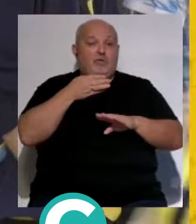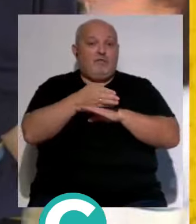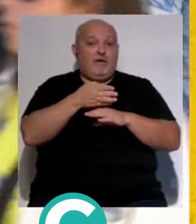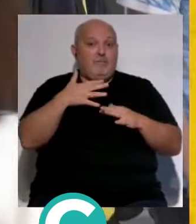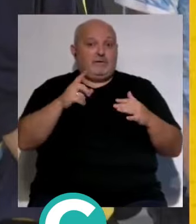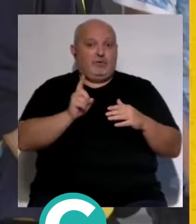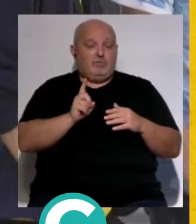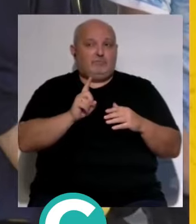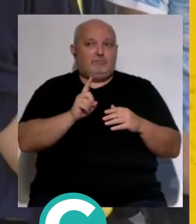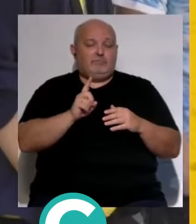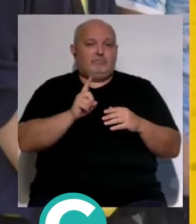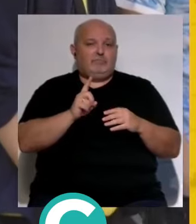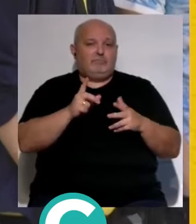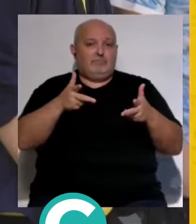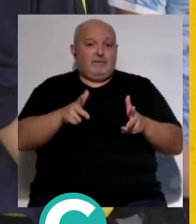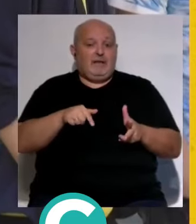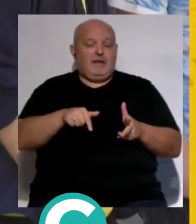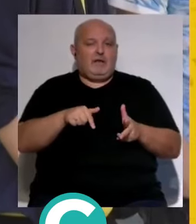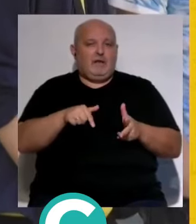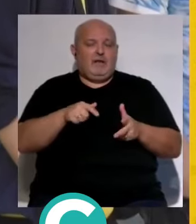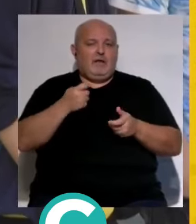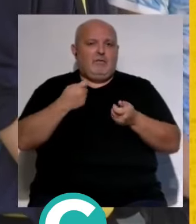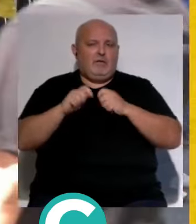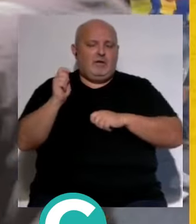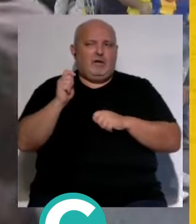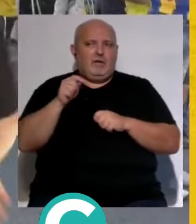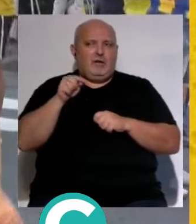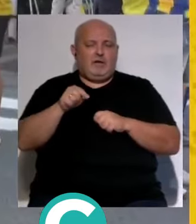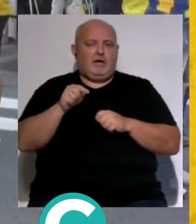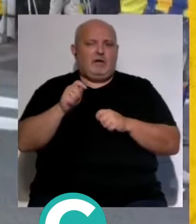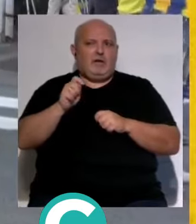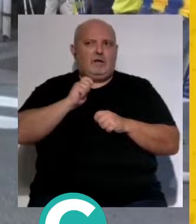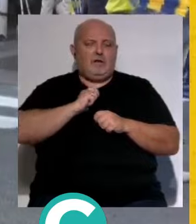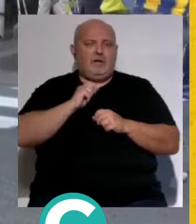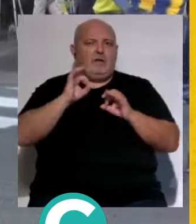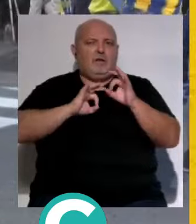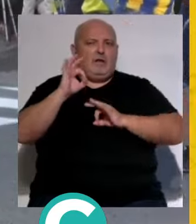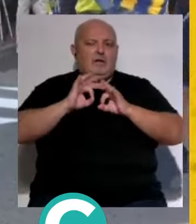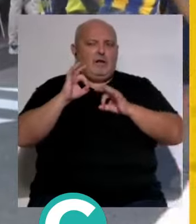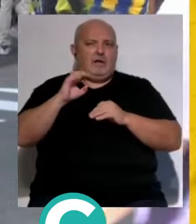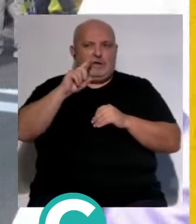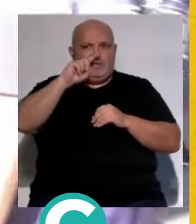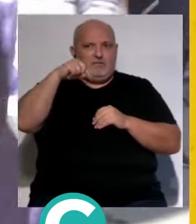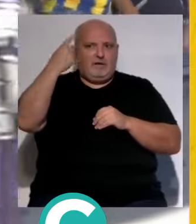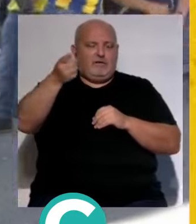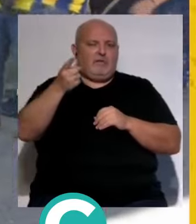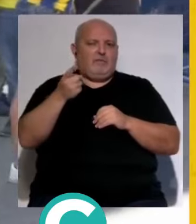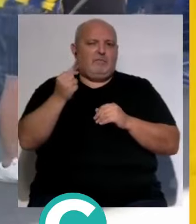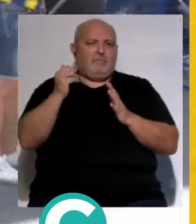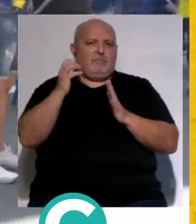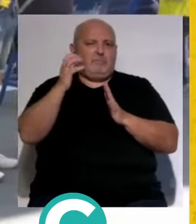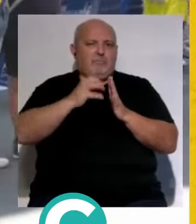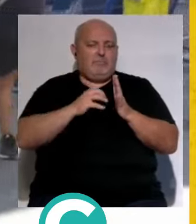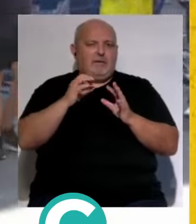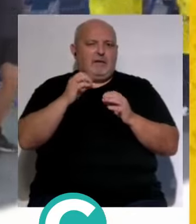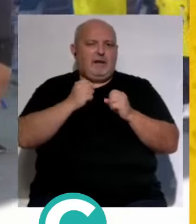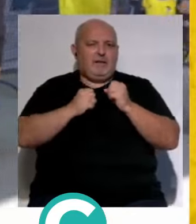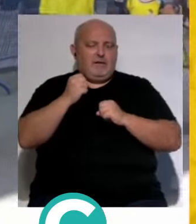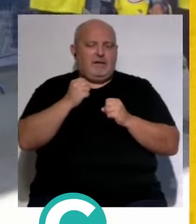partido, ese asiento que lo vendan, y a ti pues te corresponde algún porcentaje de cara que el año que viene pues te pueda salir un poco más